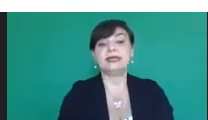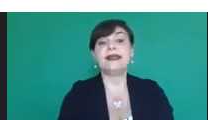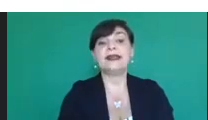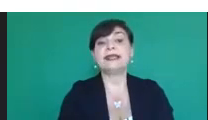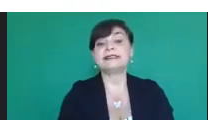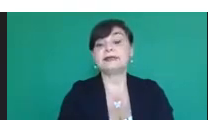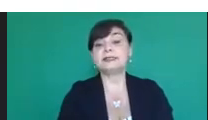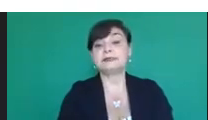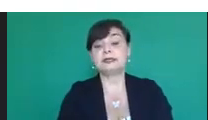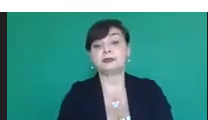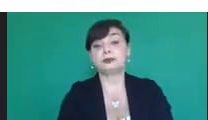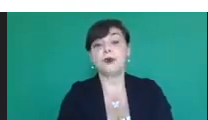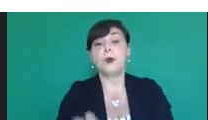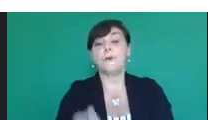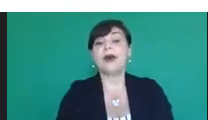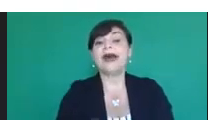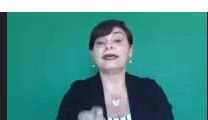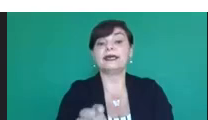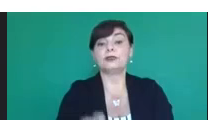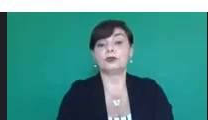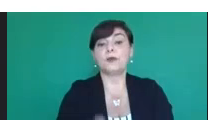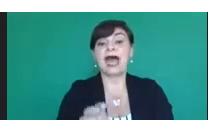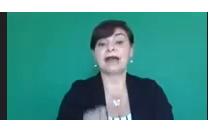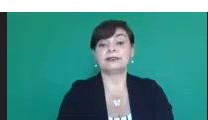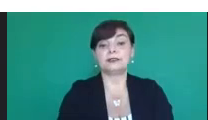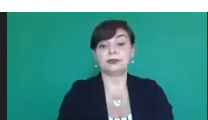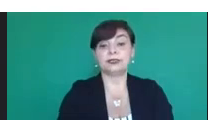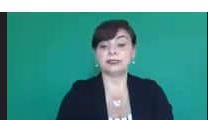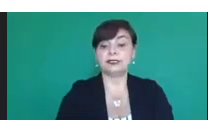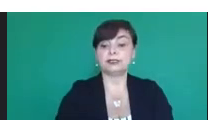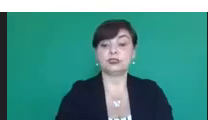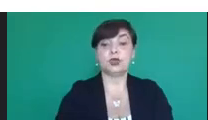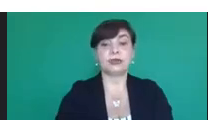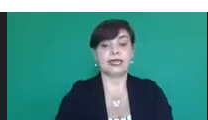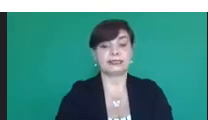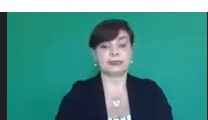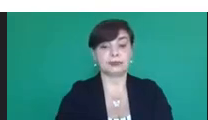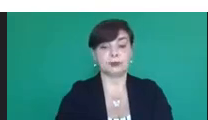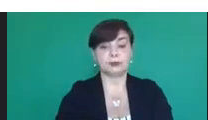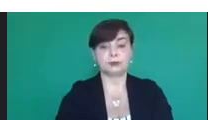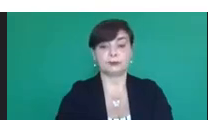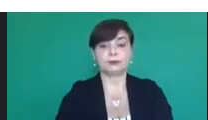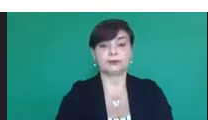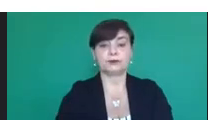al establecimiento para que tome acciones sobre ese producto.